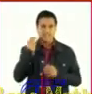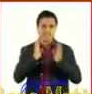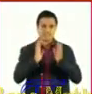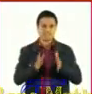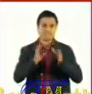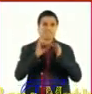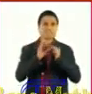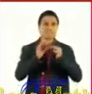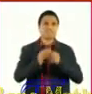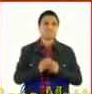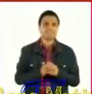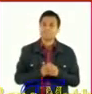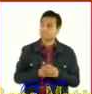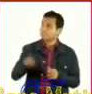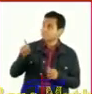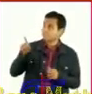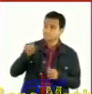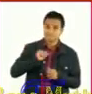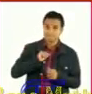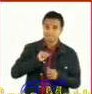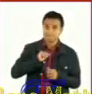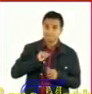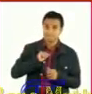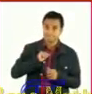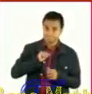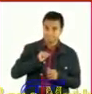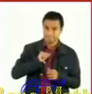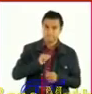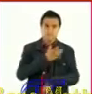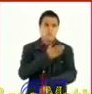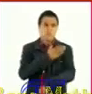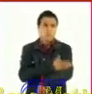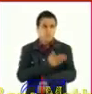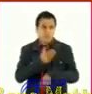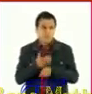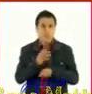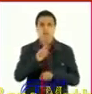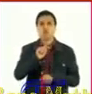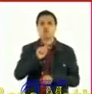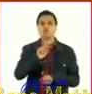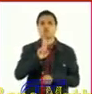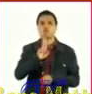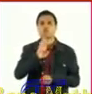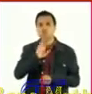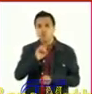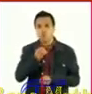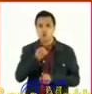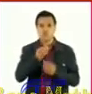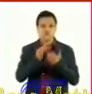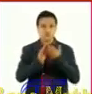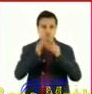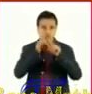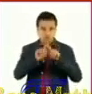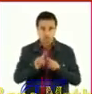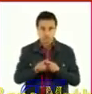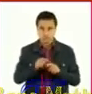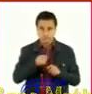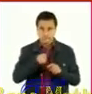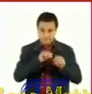son medir los tramos de madera, lámina, tubo o cualquier material que vamos a